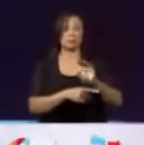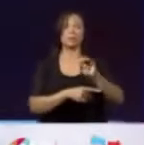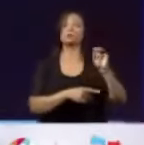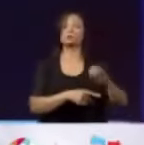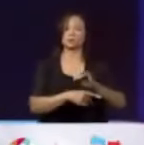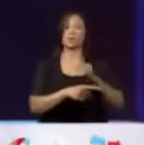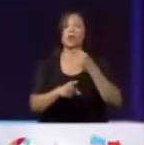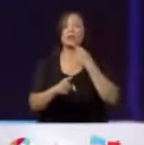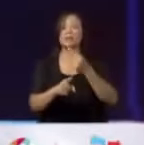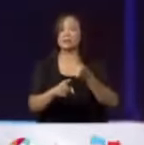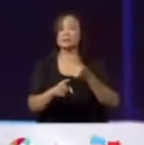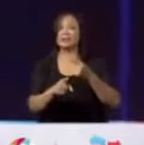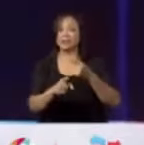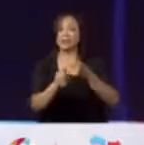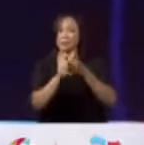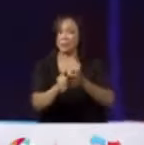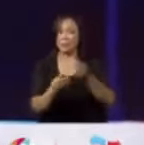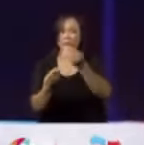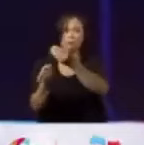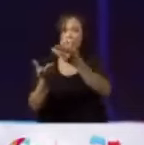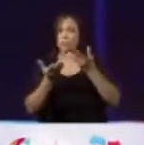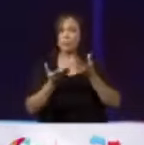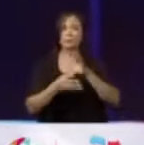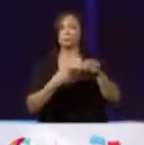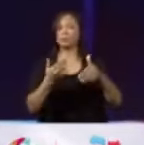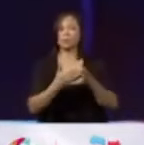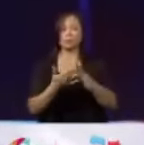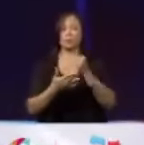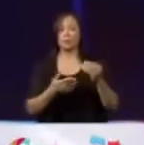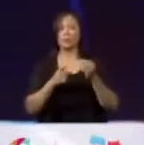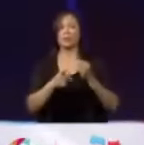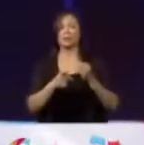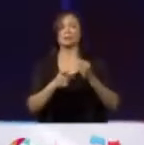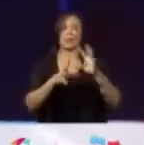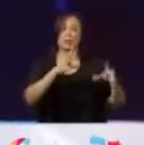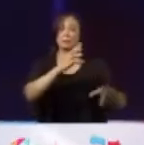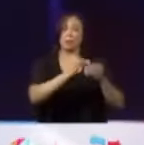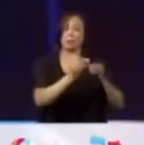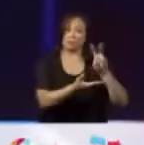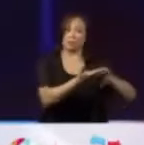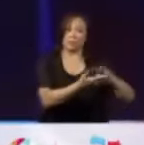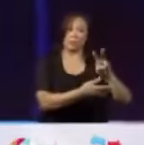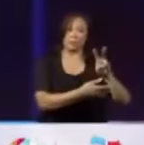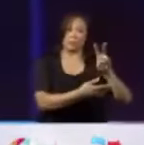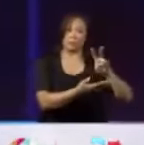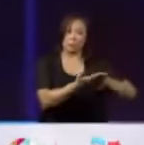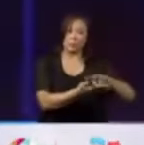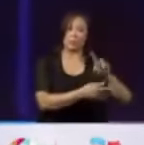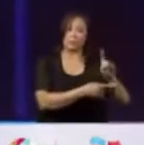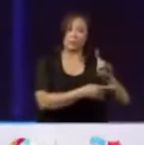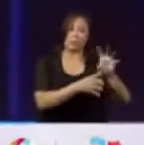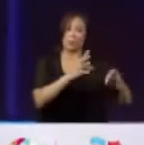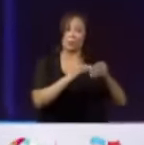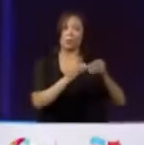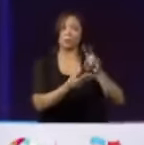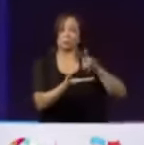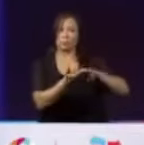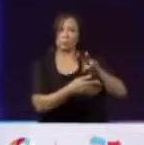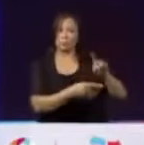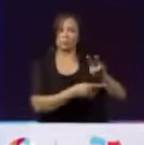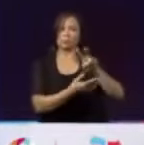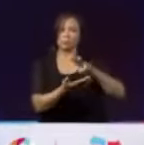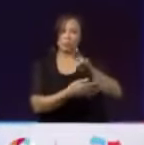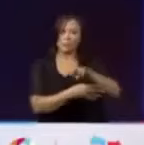6.5%, según los mismos datos que tenemos todos. Y ese es el acumulado entre el 2001, 2000, los años completos,